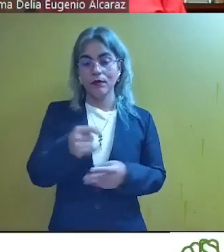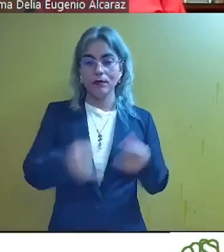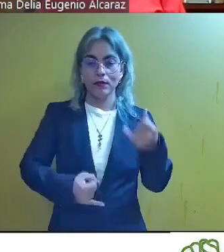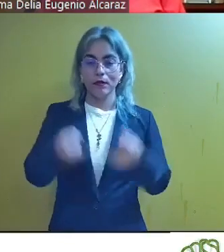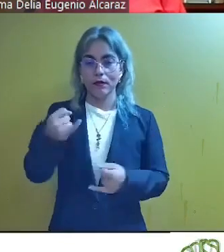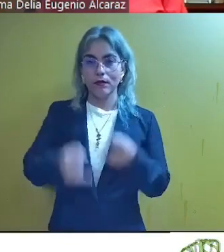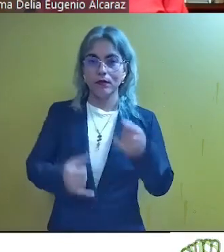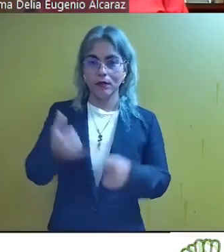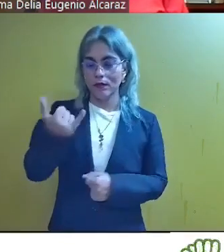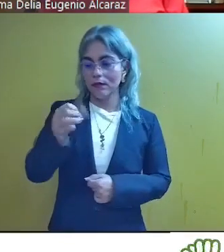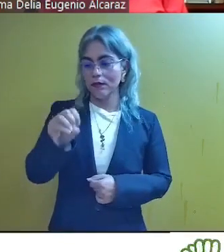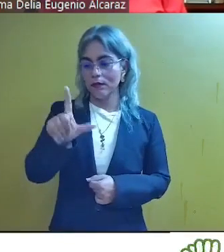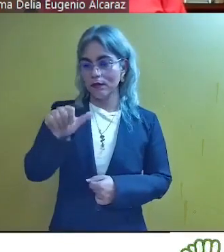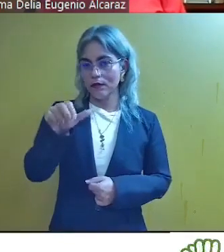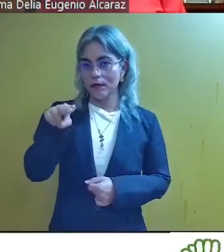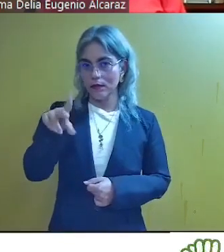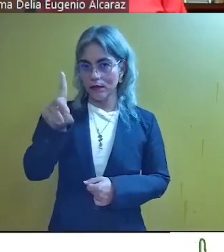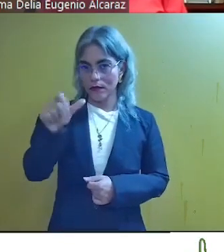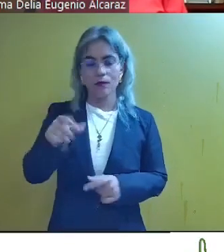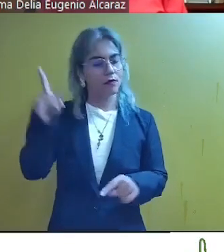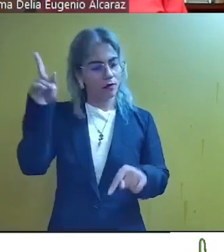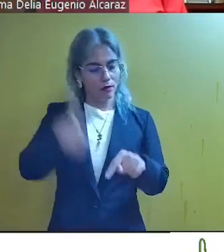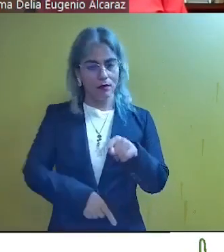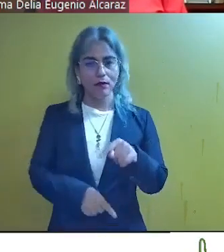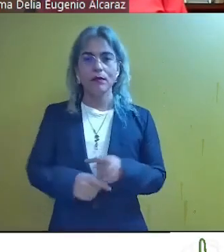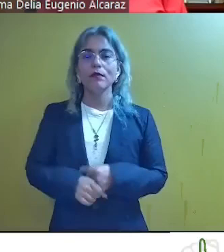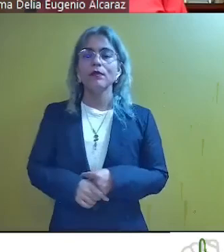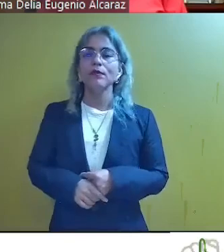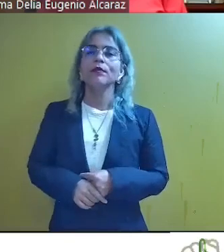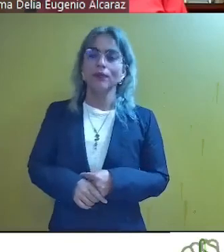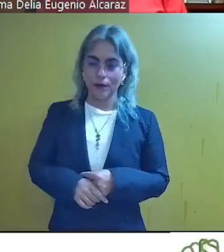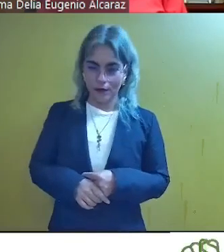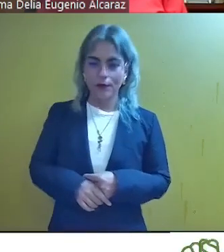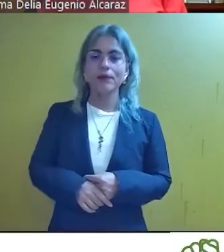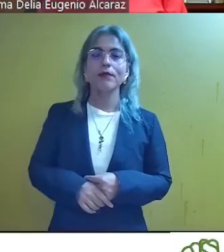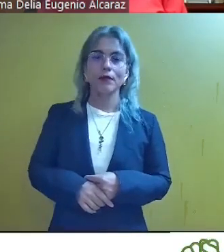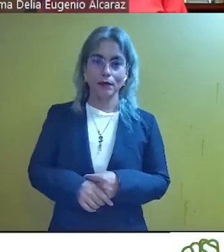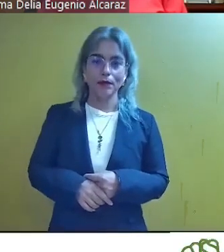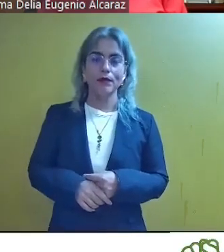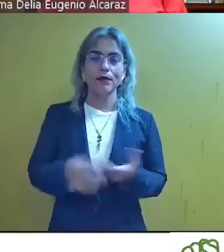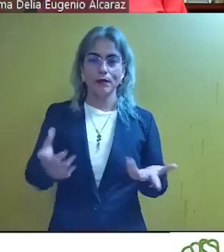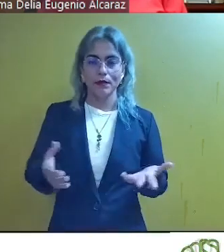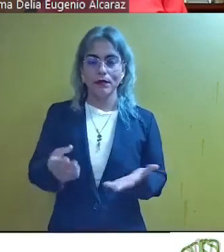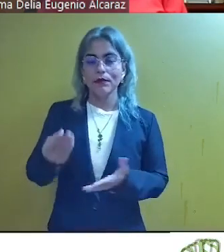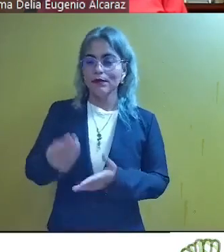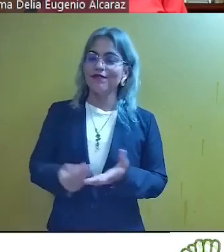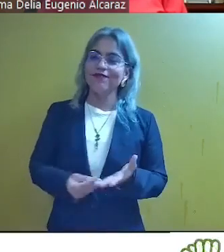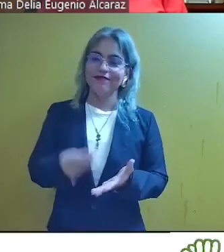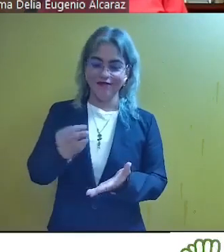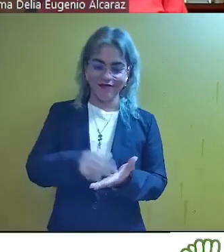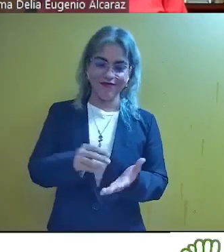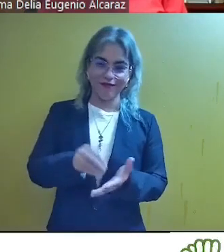por la ciudadana Yolanda Leticia Medina Aguilar y en consecuencia confirmar el acto impugnado en los términos precisados en el estudio de fondo de esta